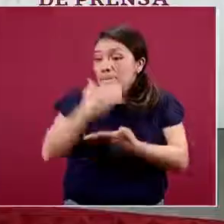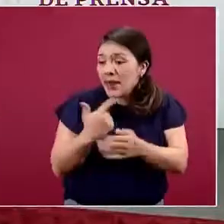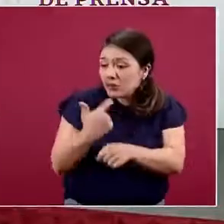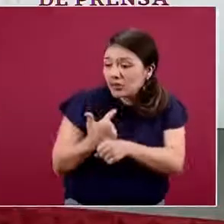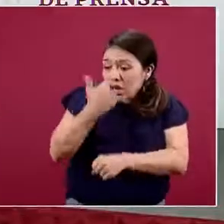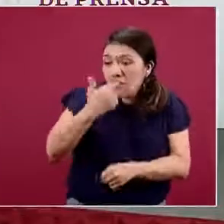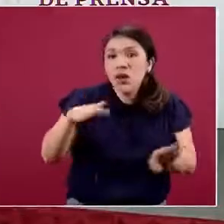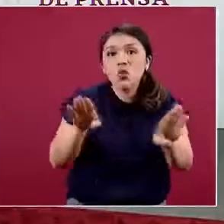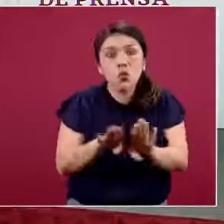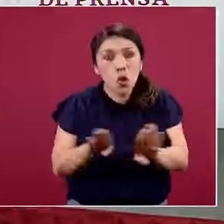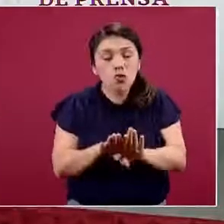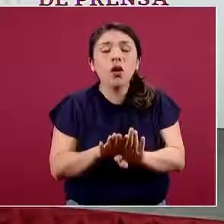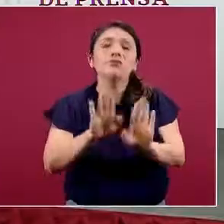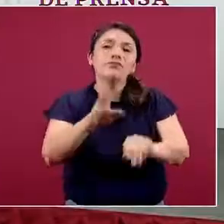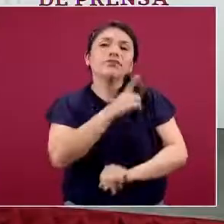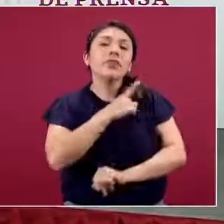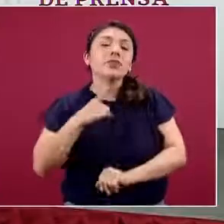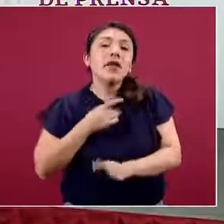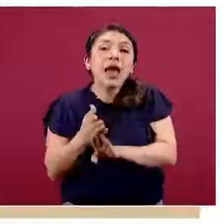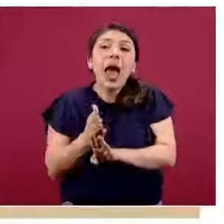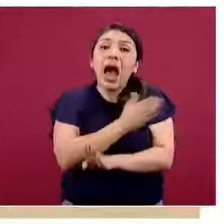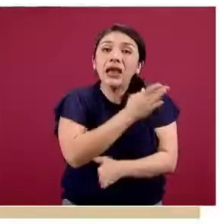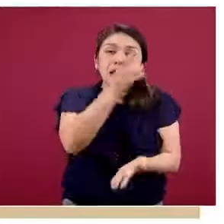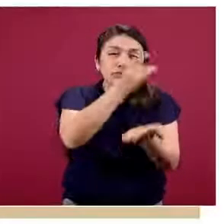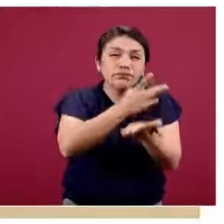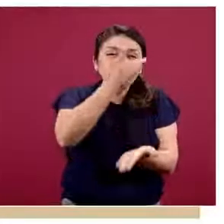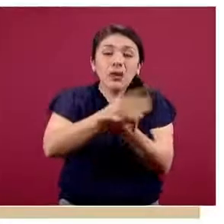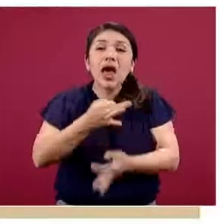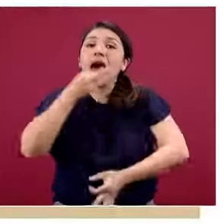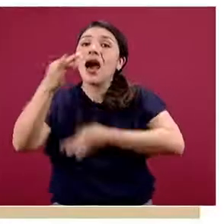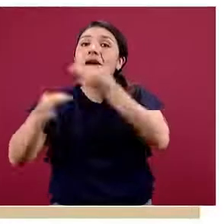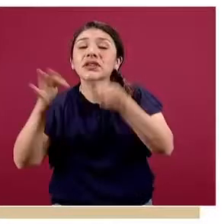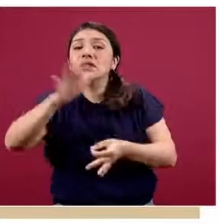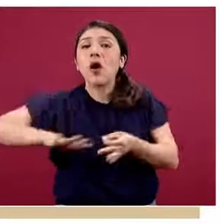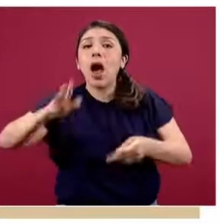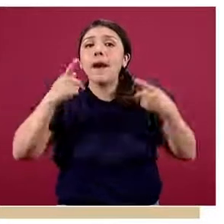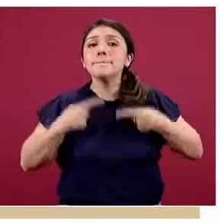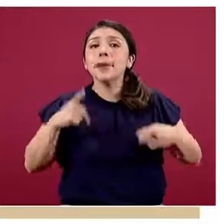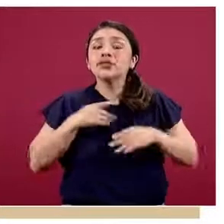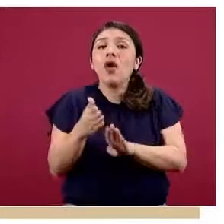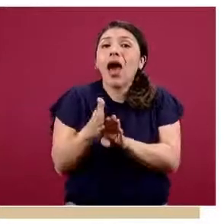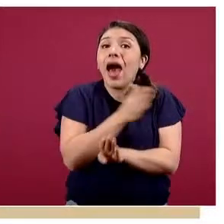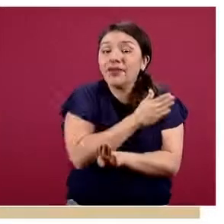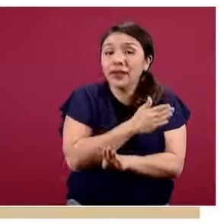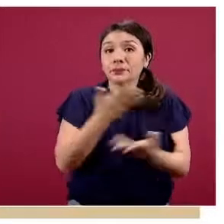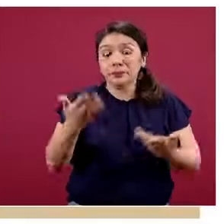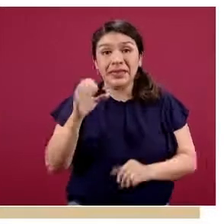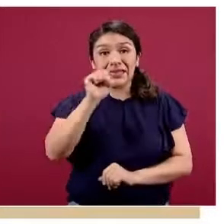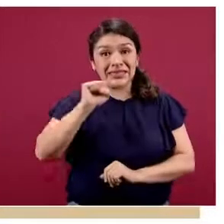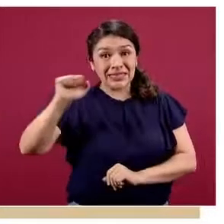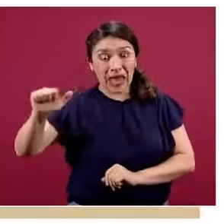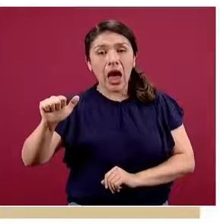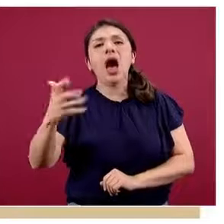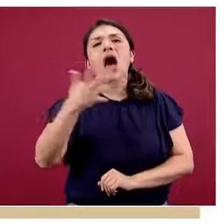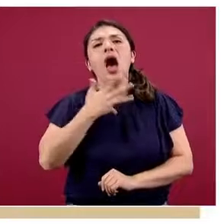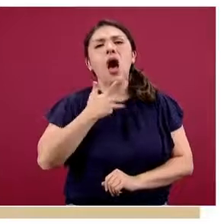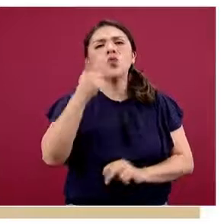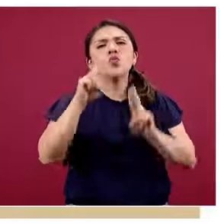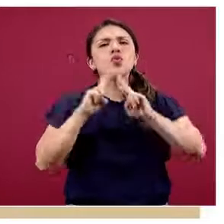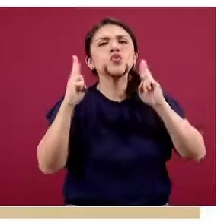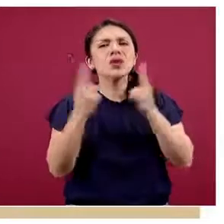riesgos, se tiene que detectar oportunamente y alertar oportunamente los riesgos. Entonces, la Secretaría de Salud cuenta con una